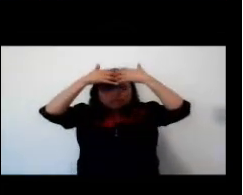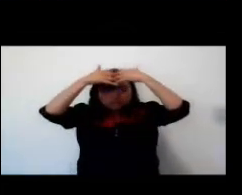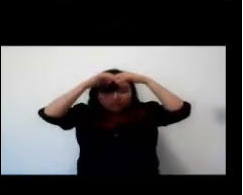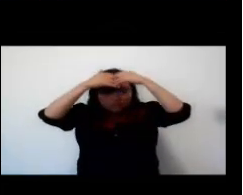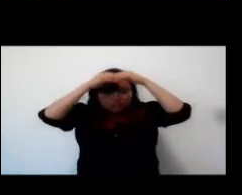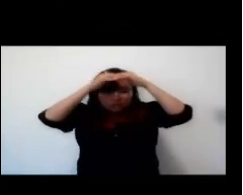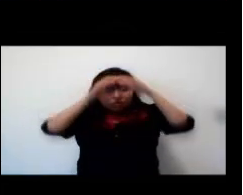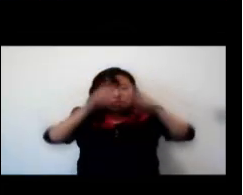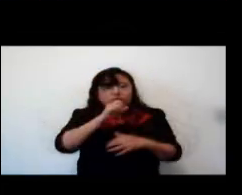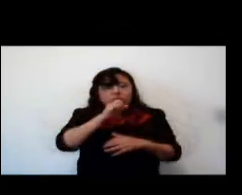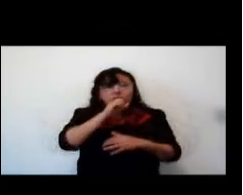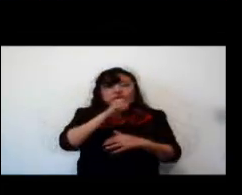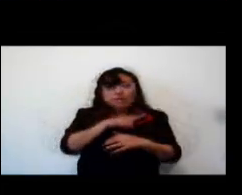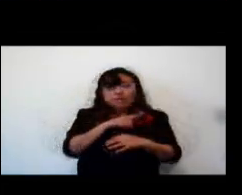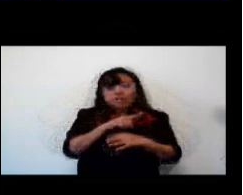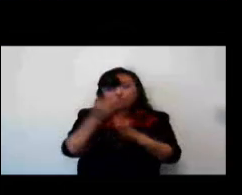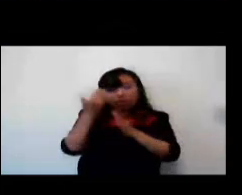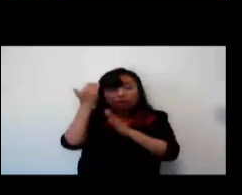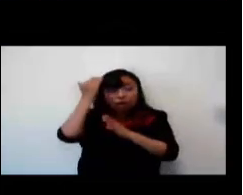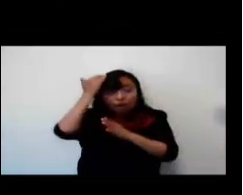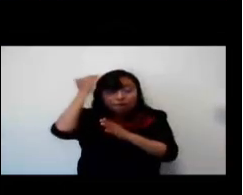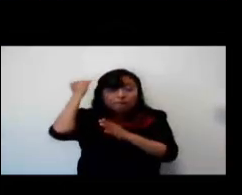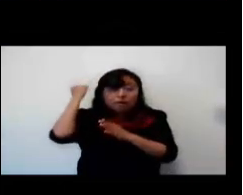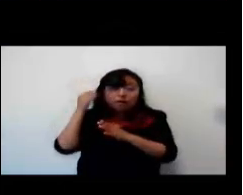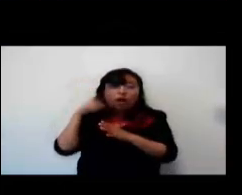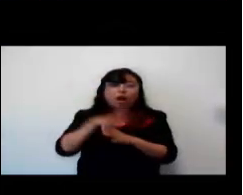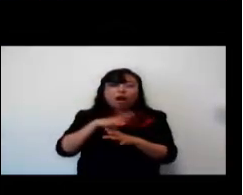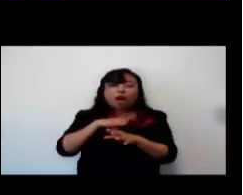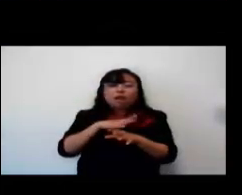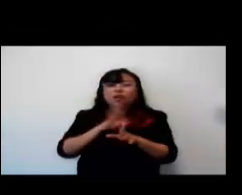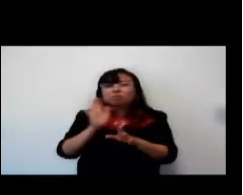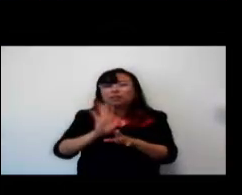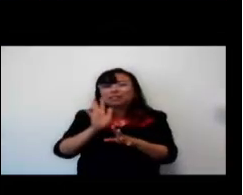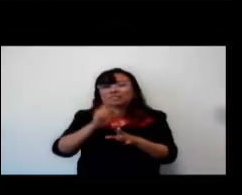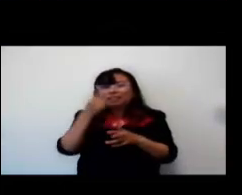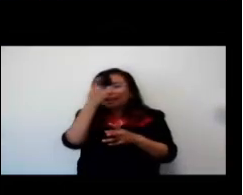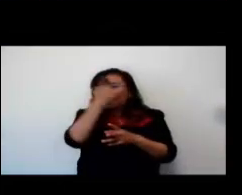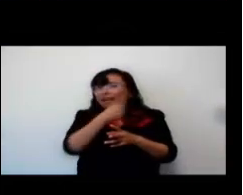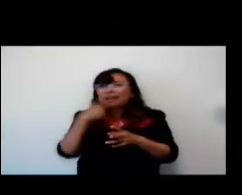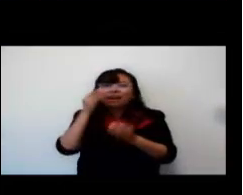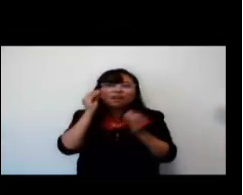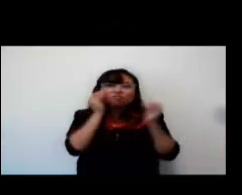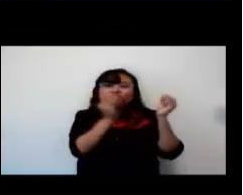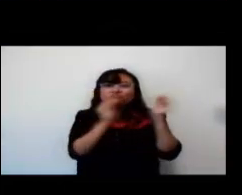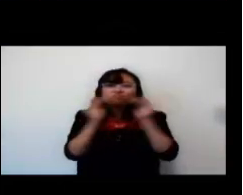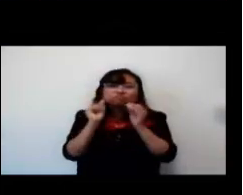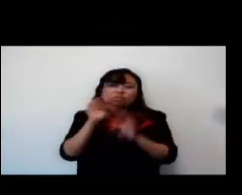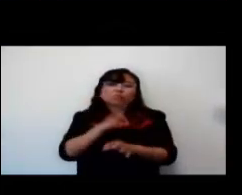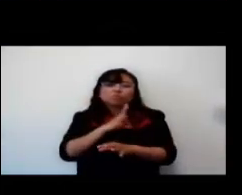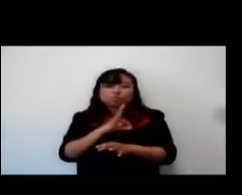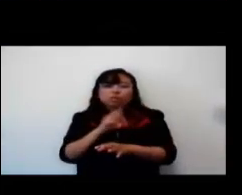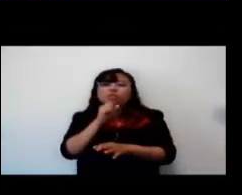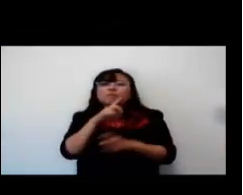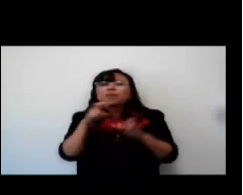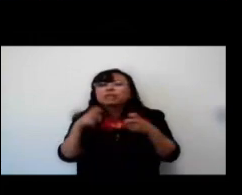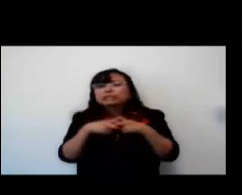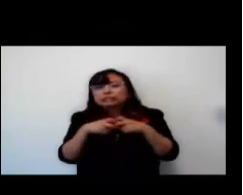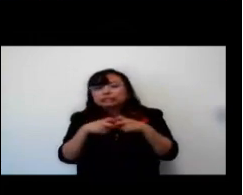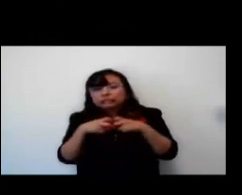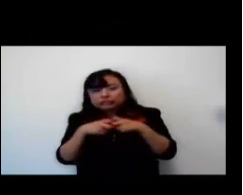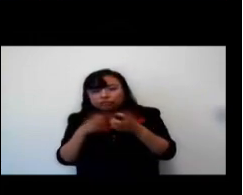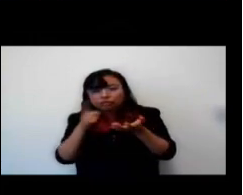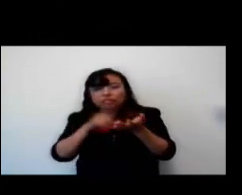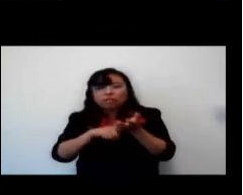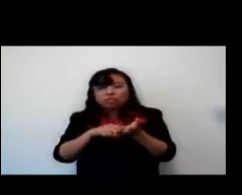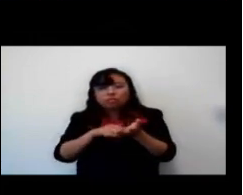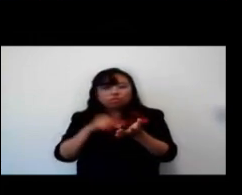del cerebro, junto al nervio que da la movilidad de la cara, que es el nervio facial, y junto al nervio que da el gusto, que es la